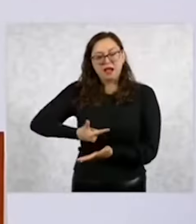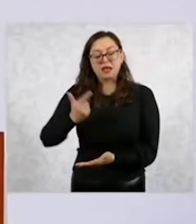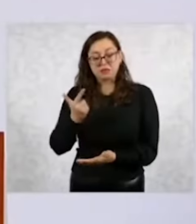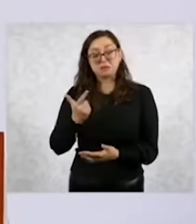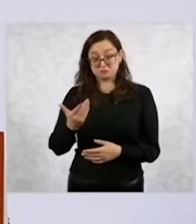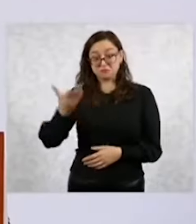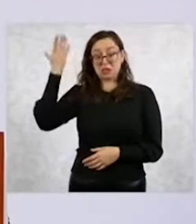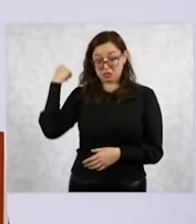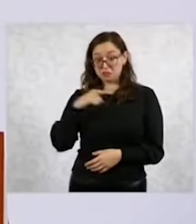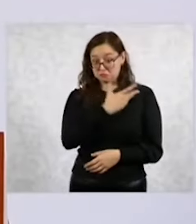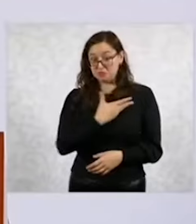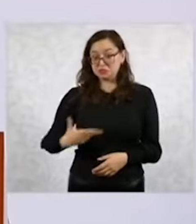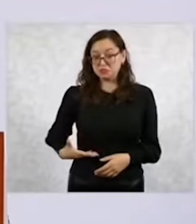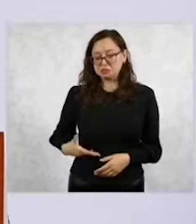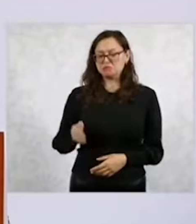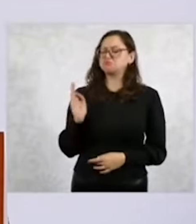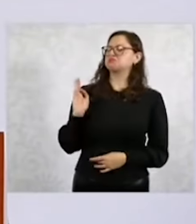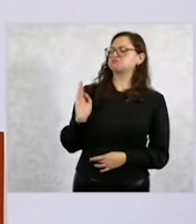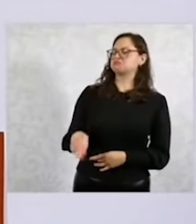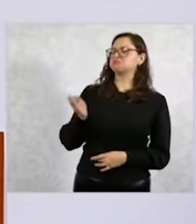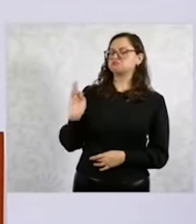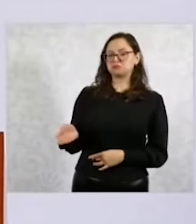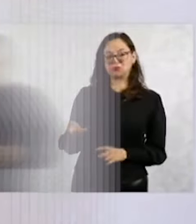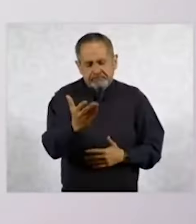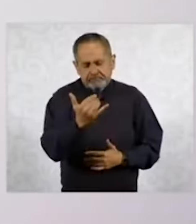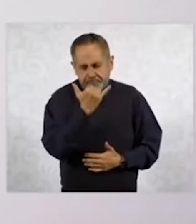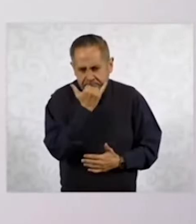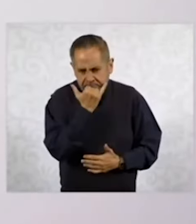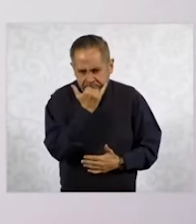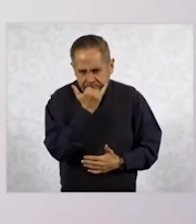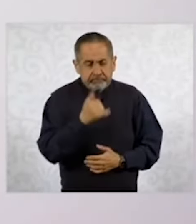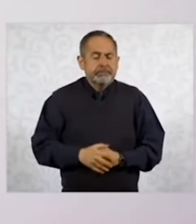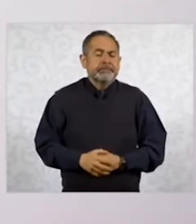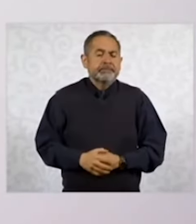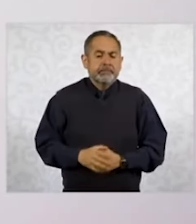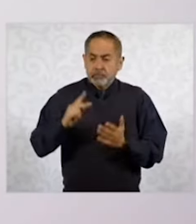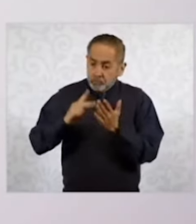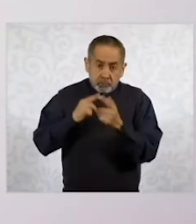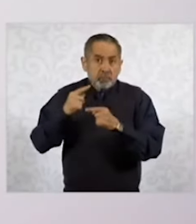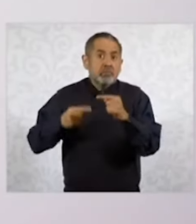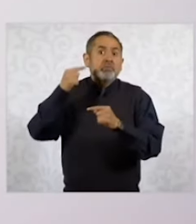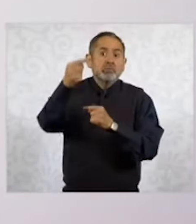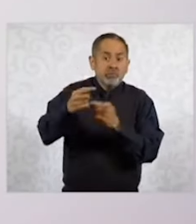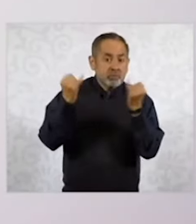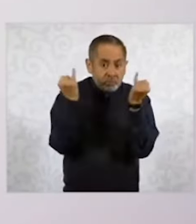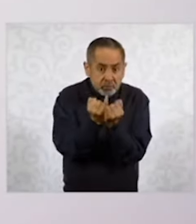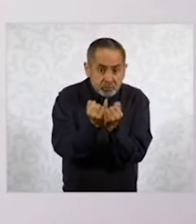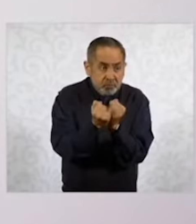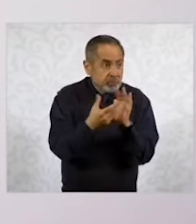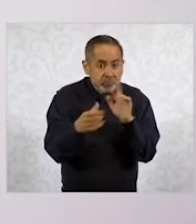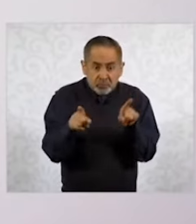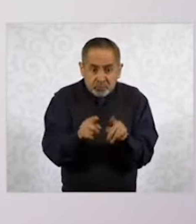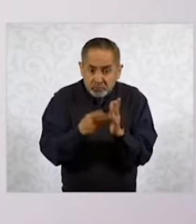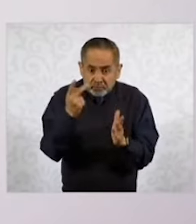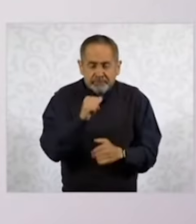leyó Ernestina Godoy, consejera jurídica de la Presidencia de la República. Rosa Isela Rodríguez, secretaria de Gobernación, ofreció una disculpa pública en